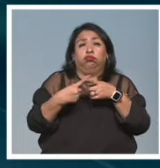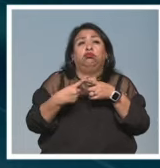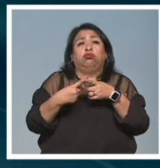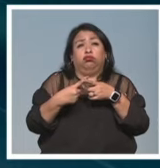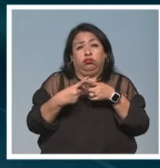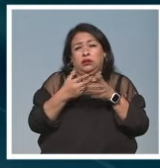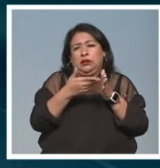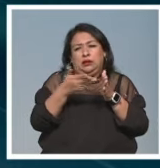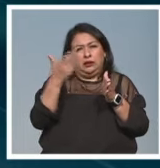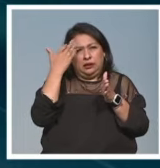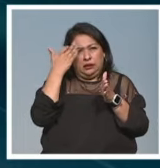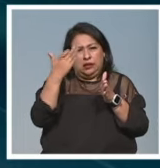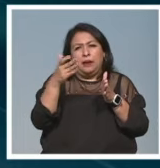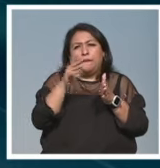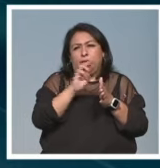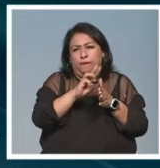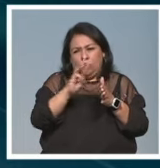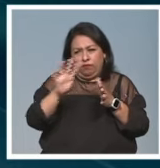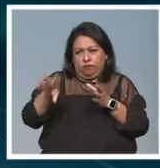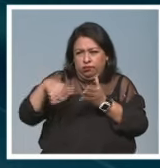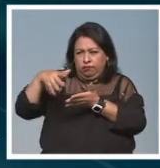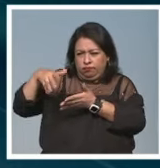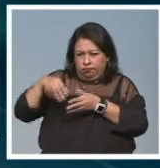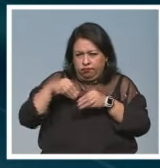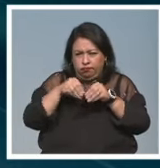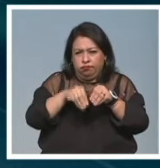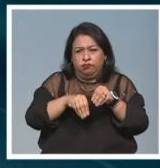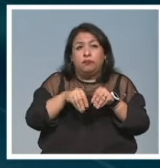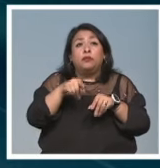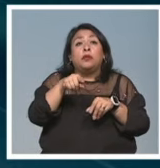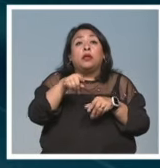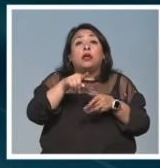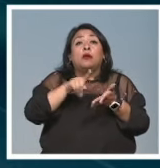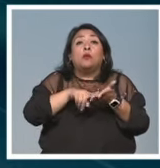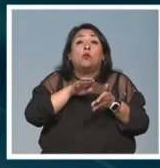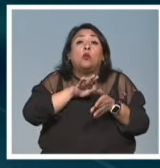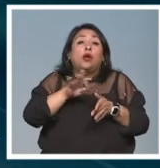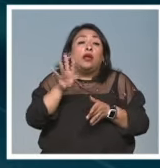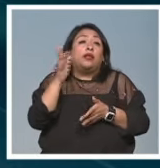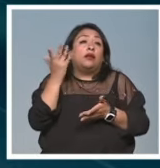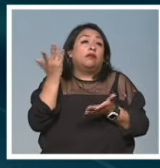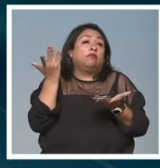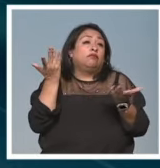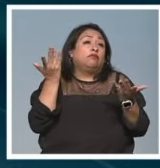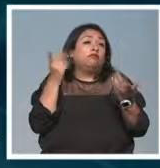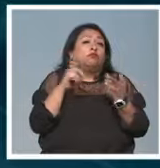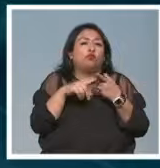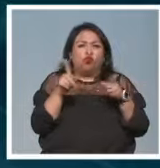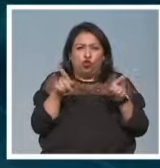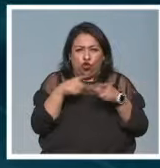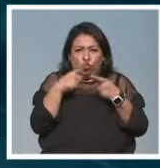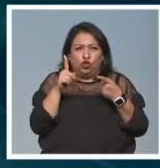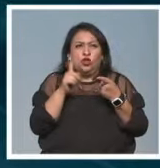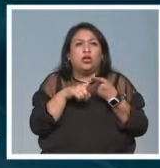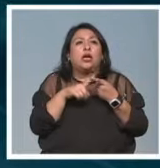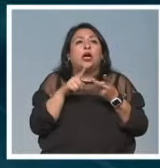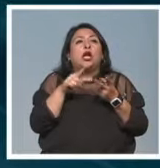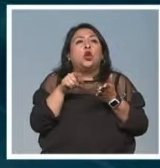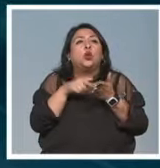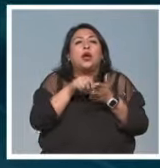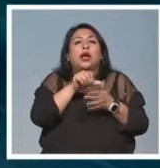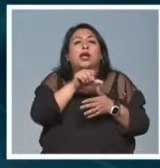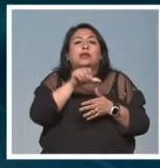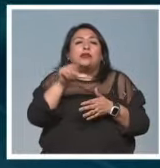de este pequeño tiempo que lleva la página y que vaya, pueden encontrar lo que es pues música, espacios